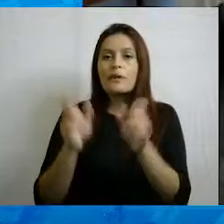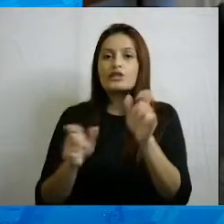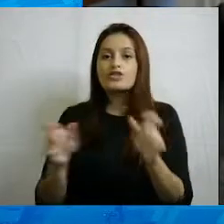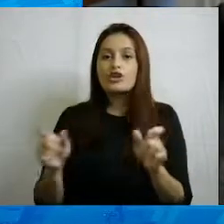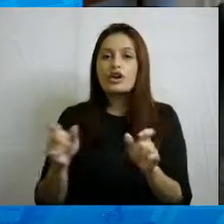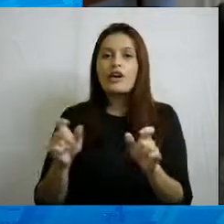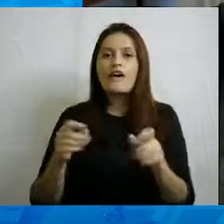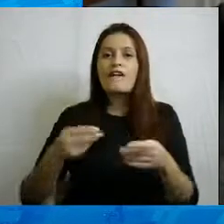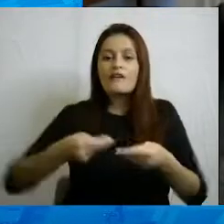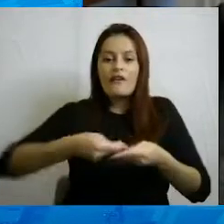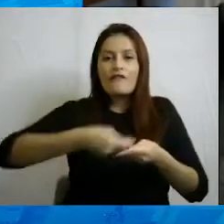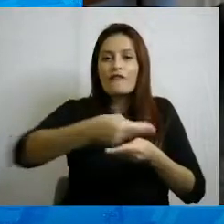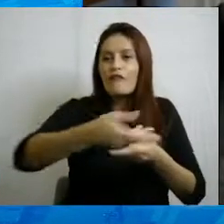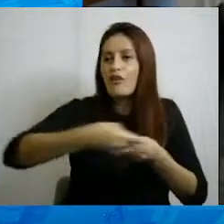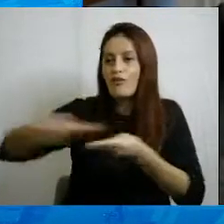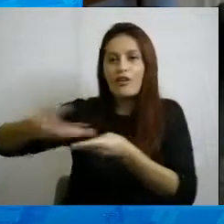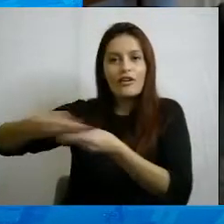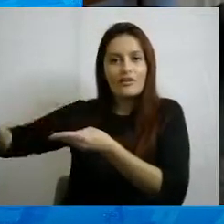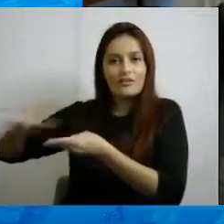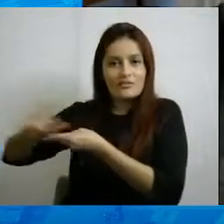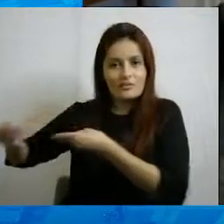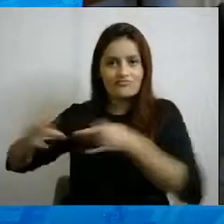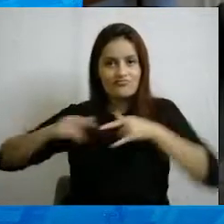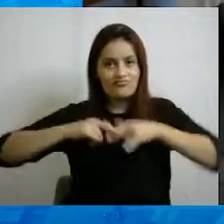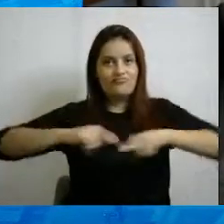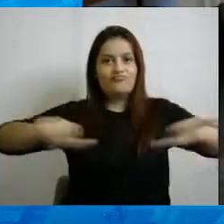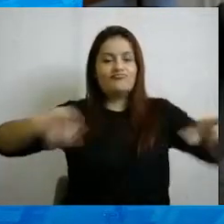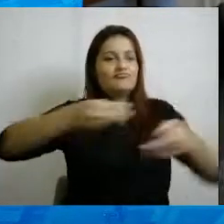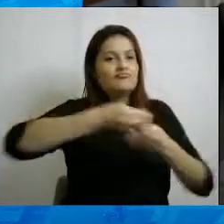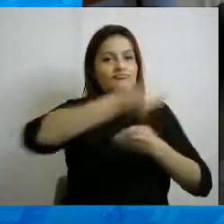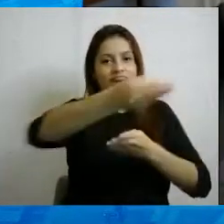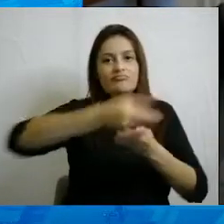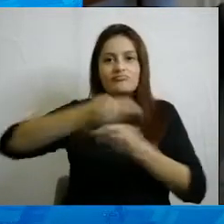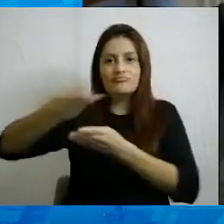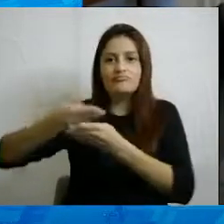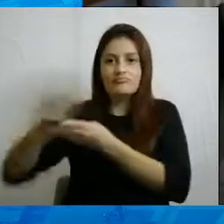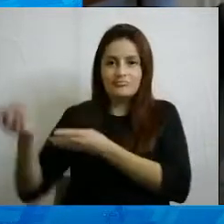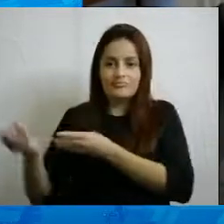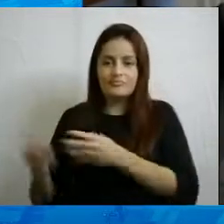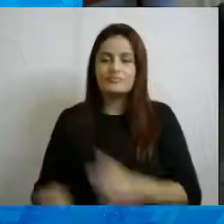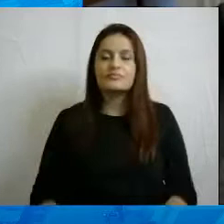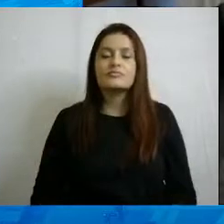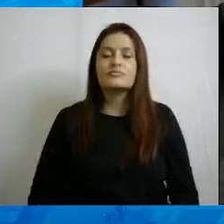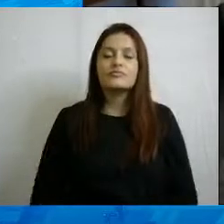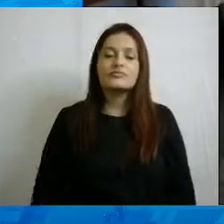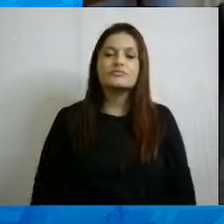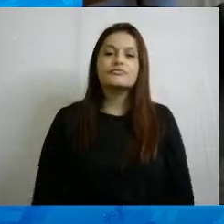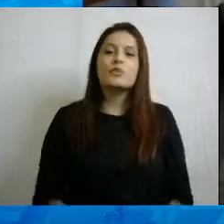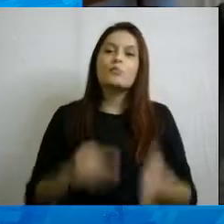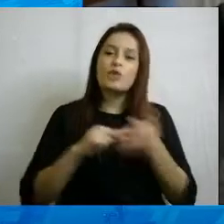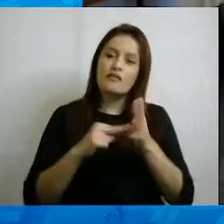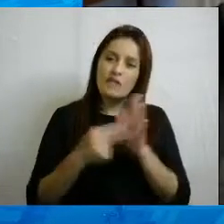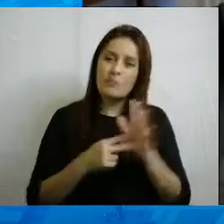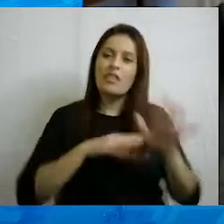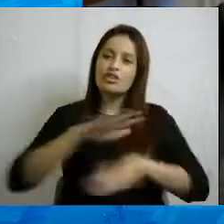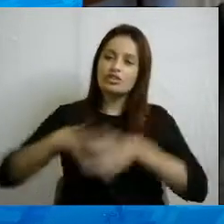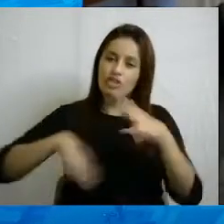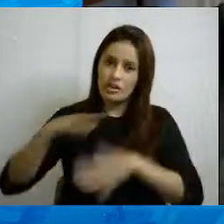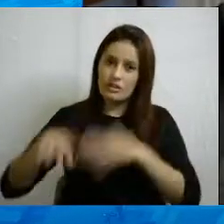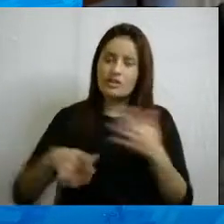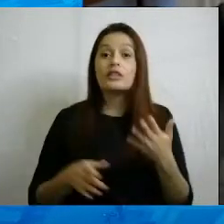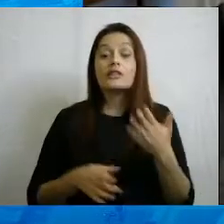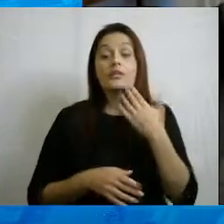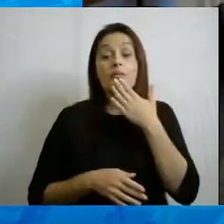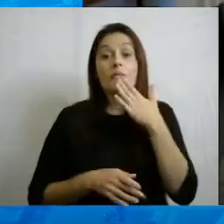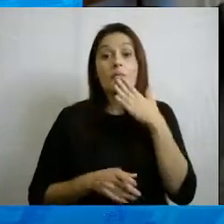como volanteros, que estaban en muchos casos generando problemas, desorden, caos, había gente